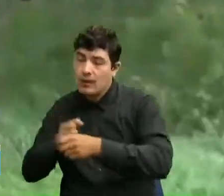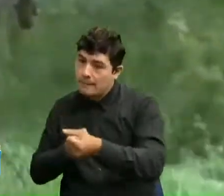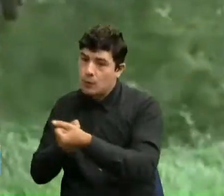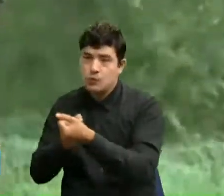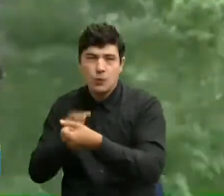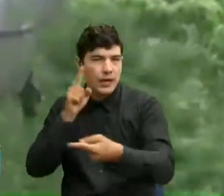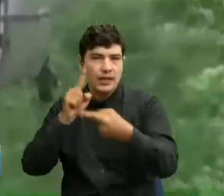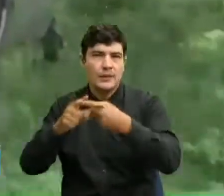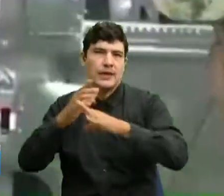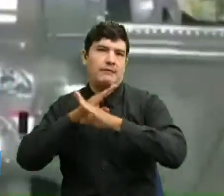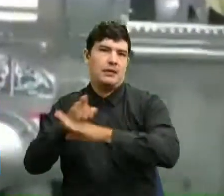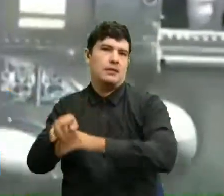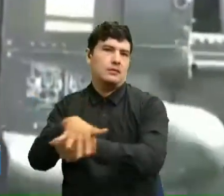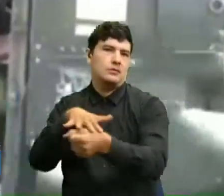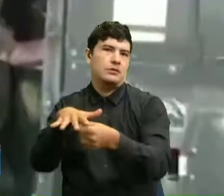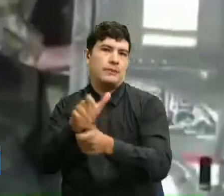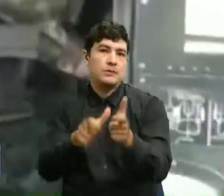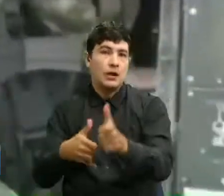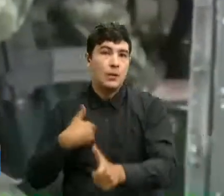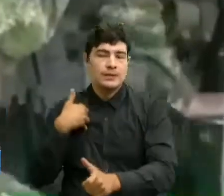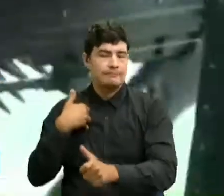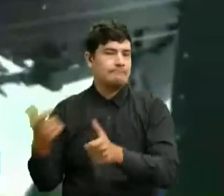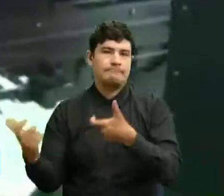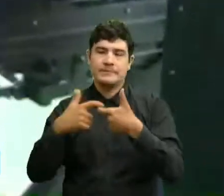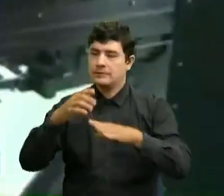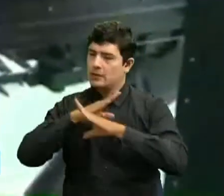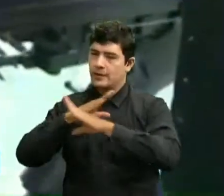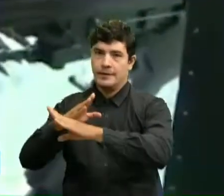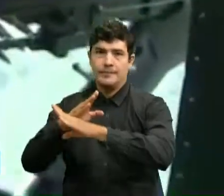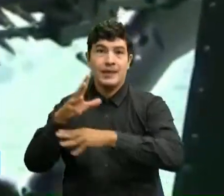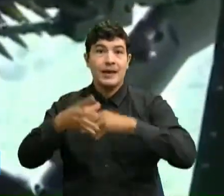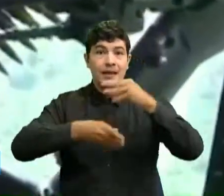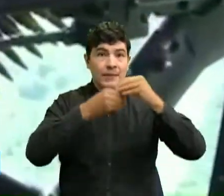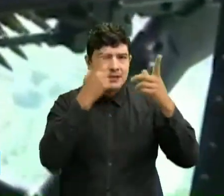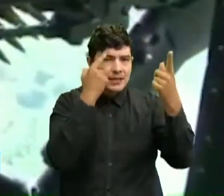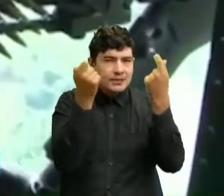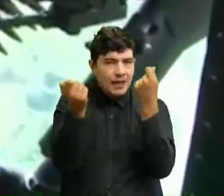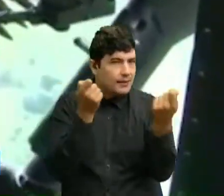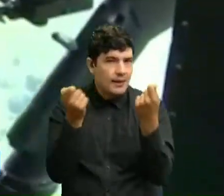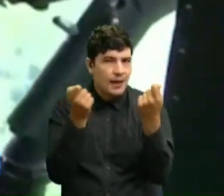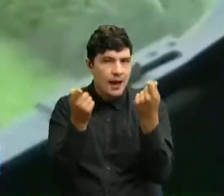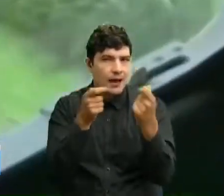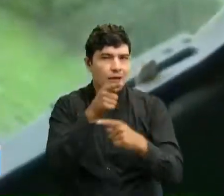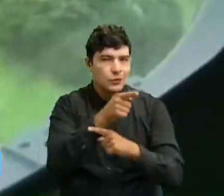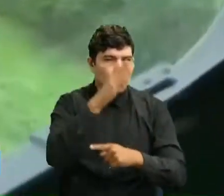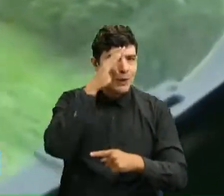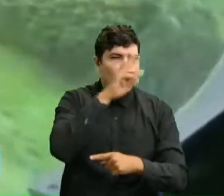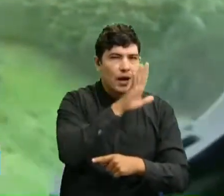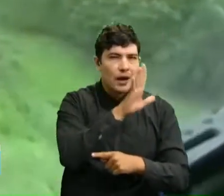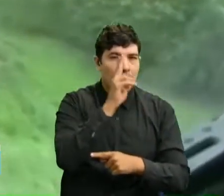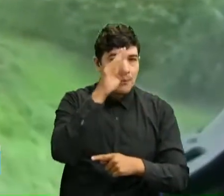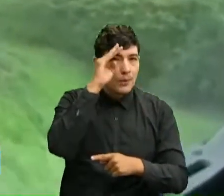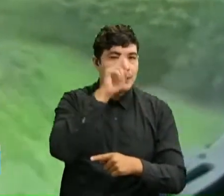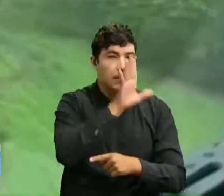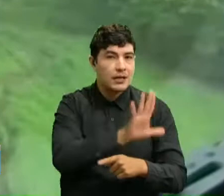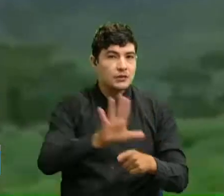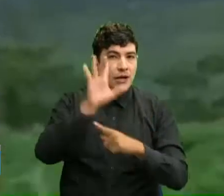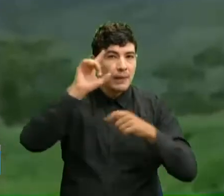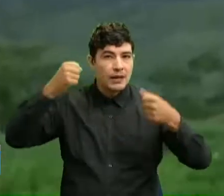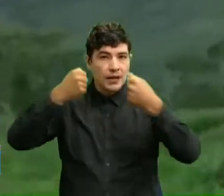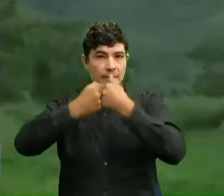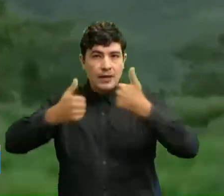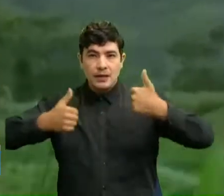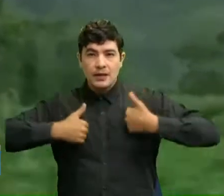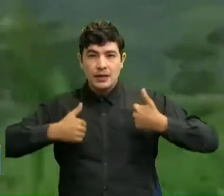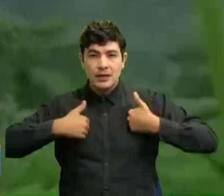se sigan presentando además de una estrategia denominada ángel de la guarda con la cual se desplegará en la zona del catatumbo